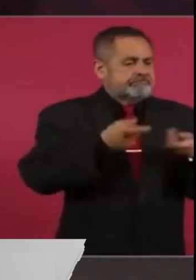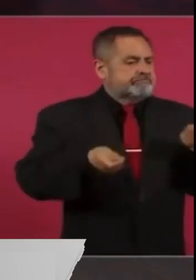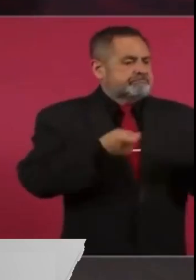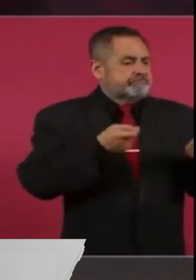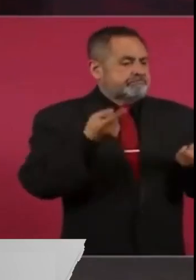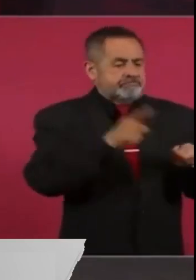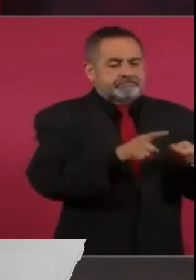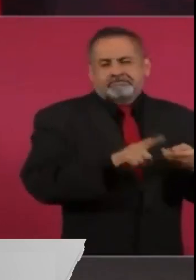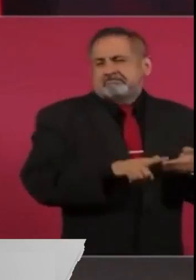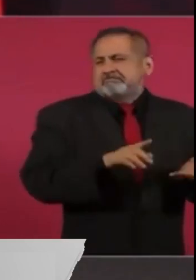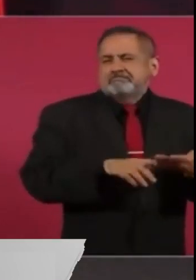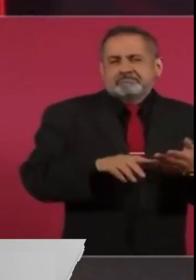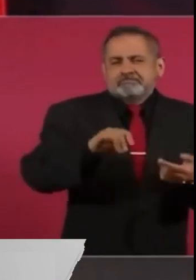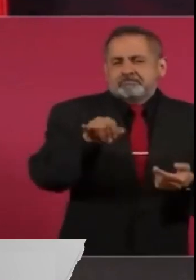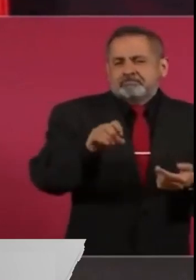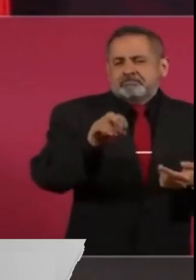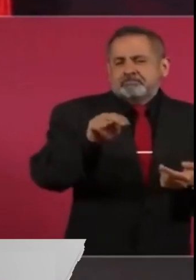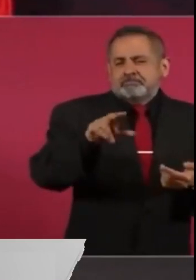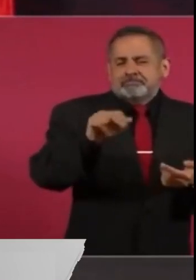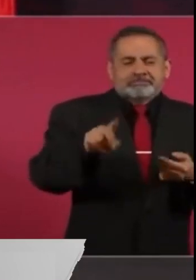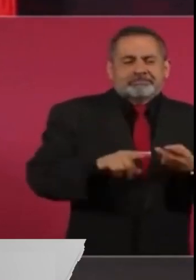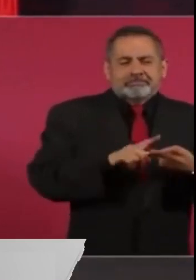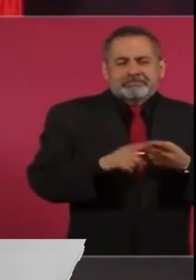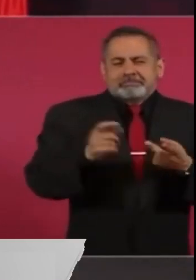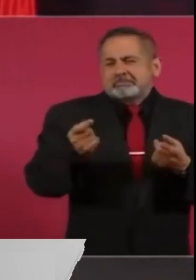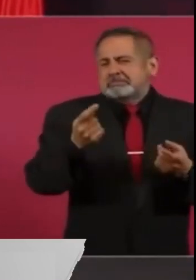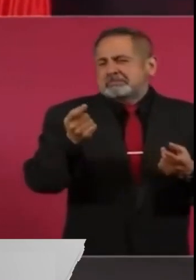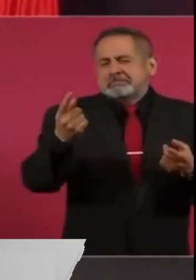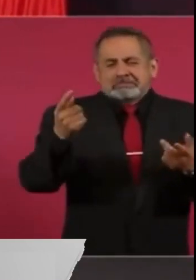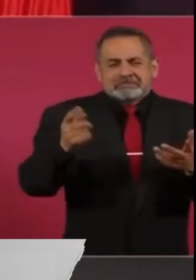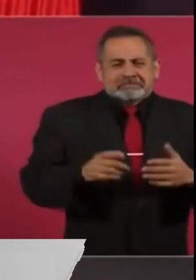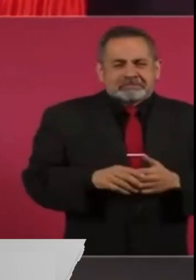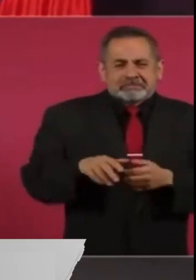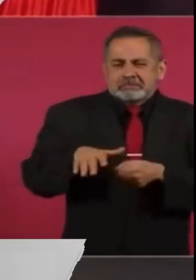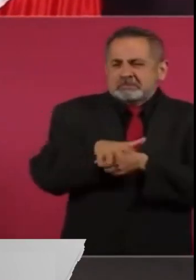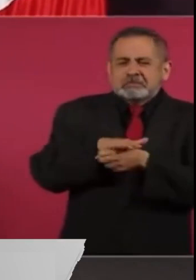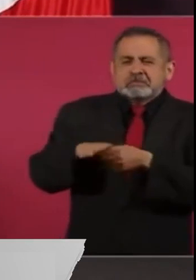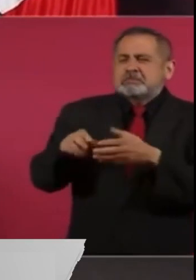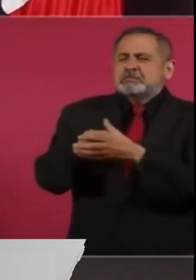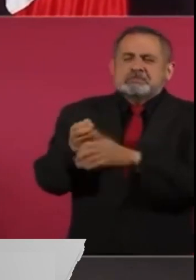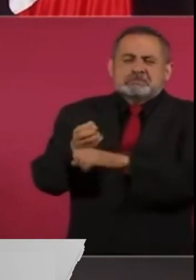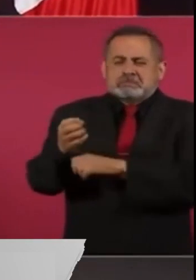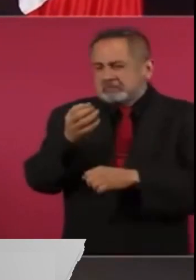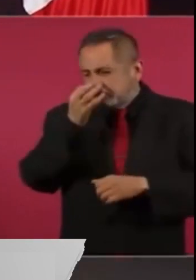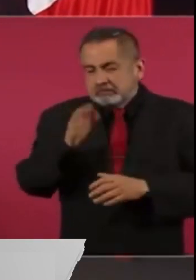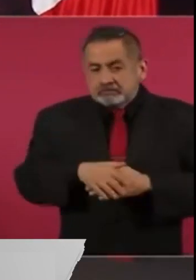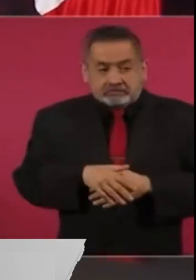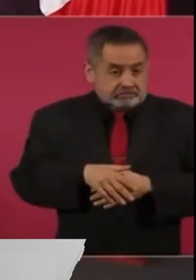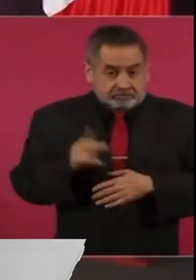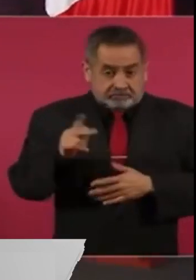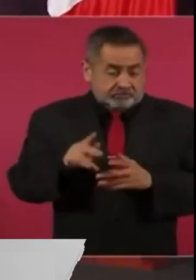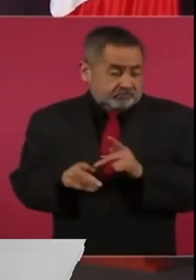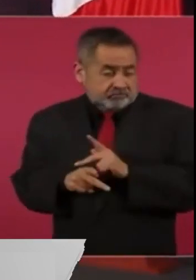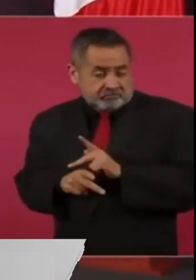La Jornada, algunos medios regionales, todo lo